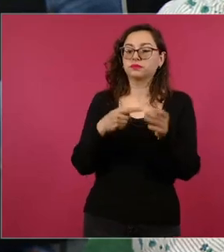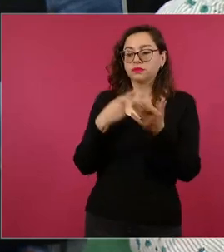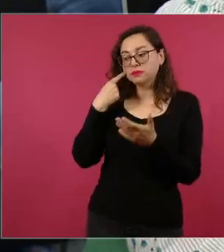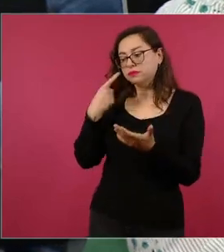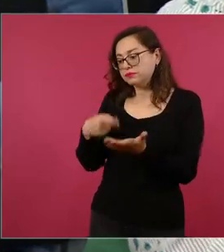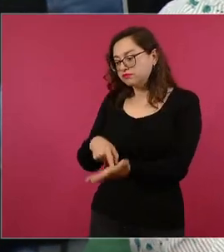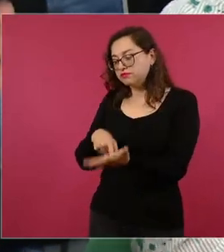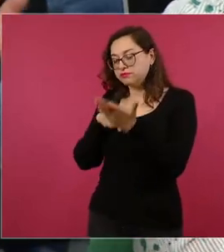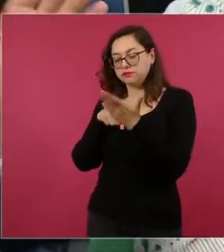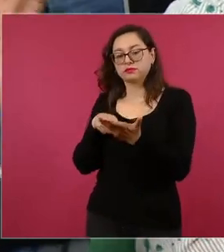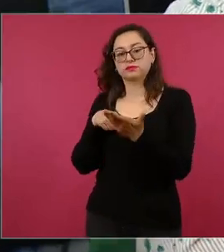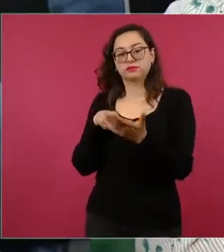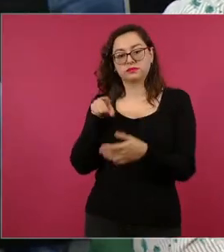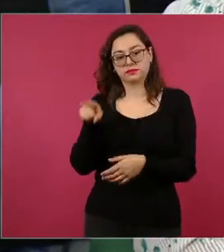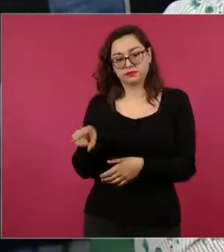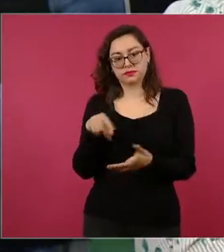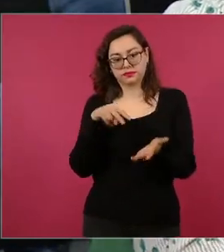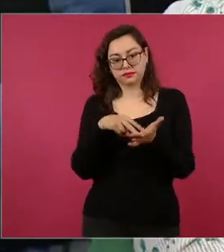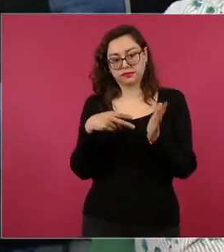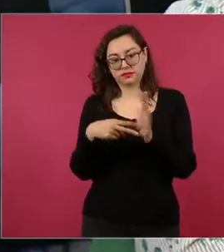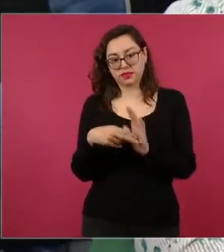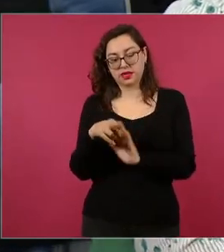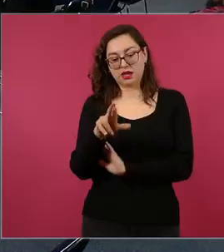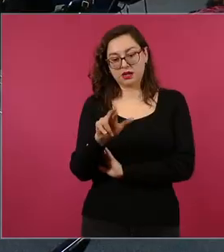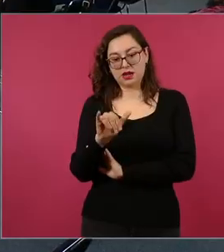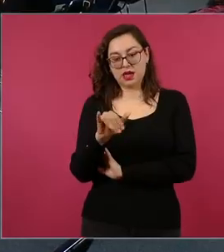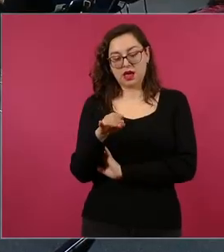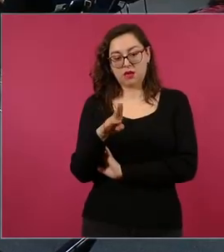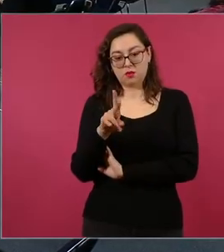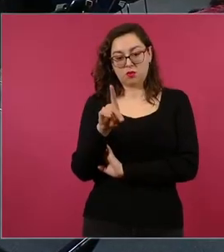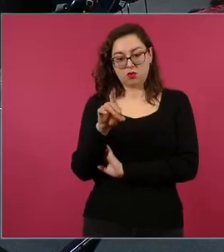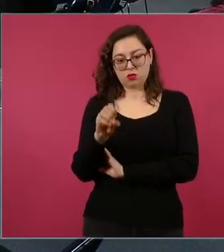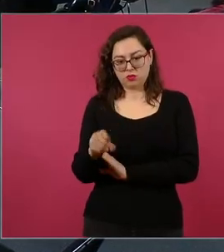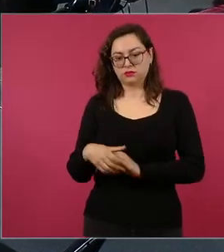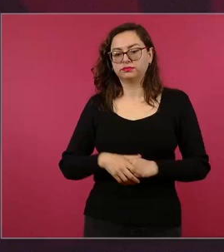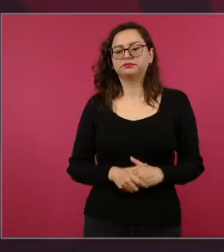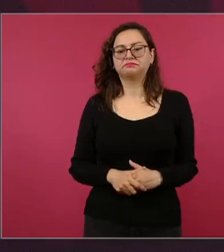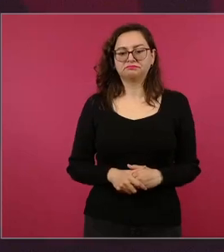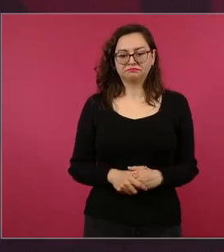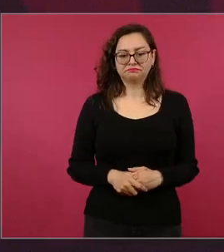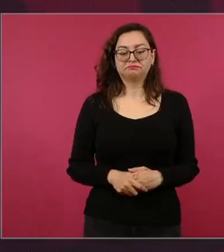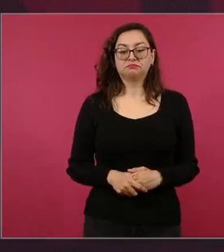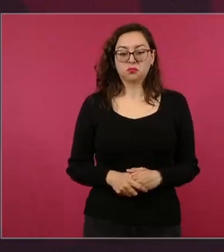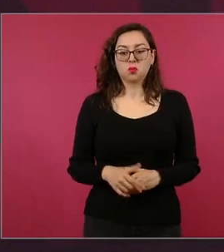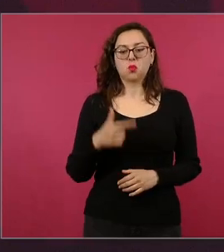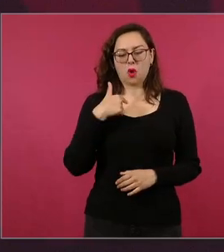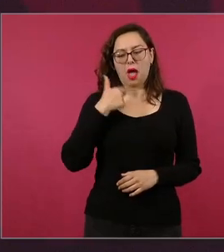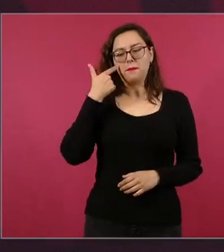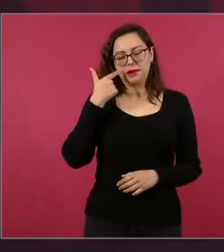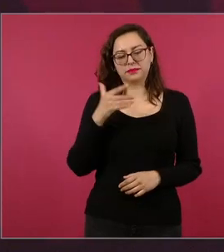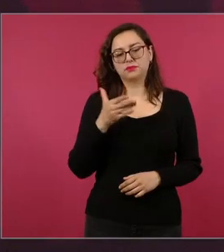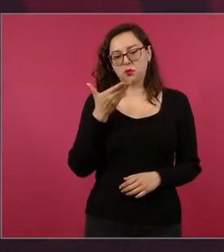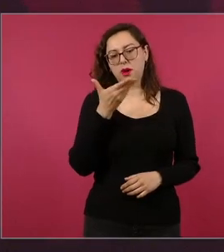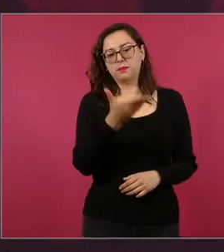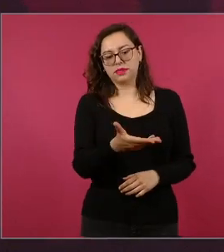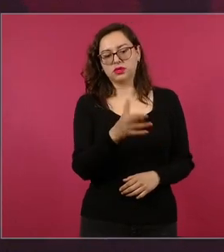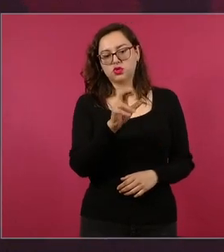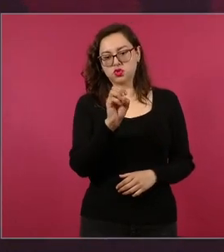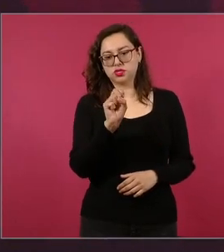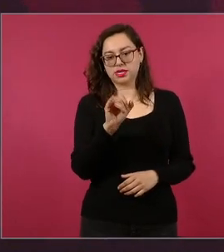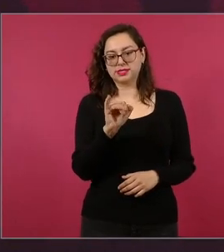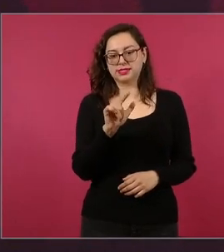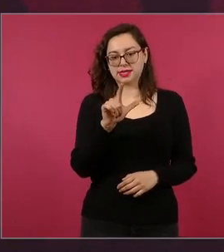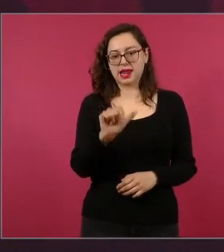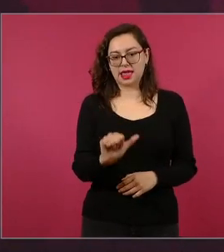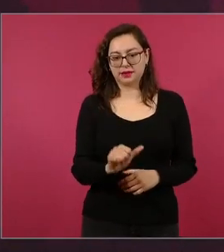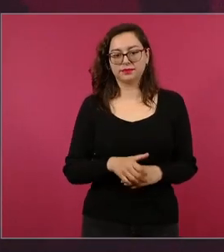al ingeniero Raimundo Collins para presentar su verdad de hechos. Te lo voy a pedir a Rosa Isela Rodríguez, que lo vea.